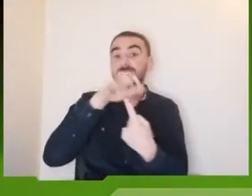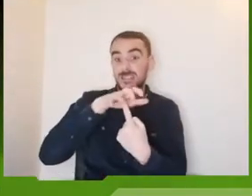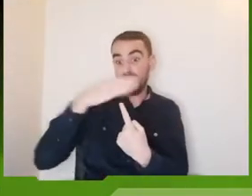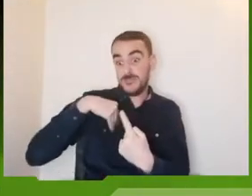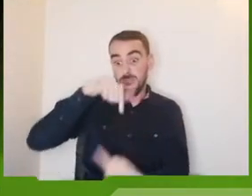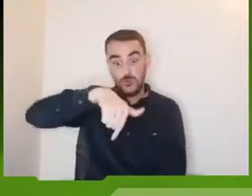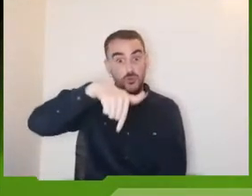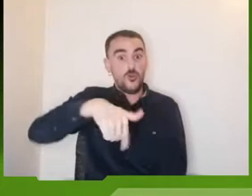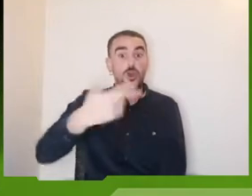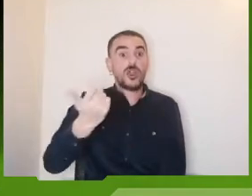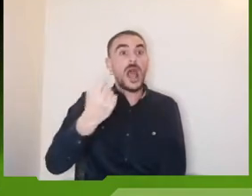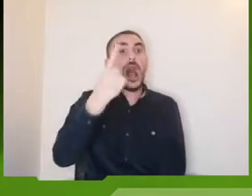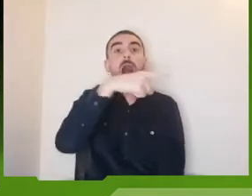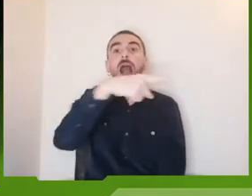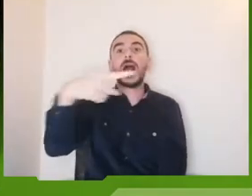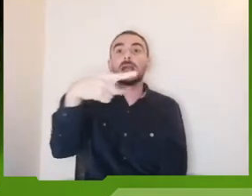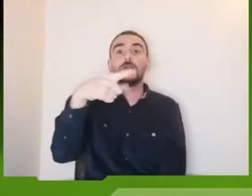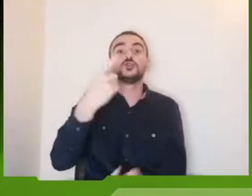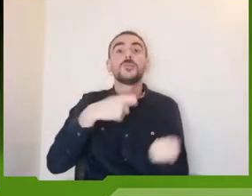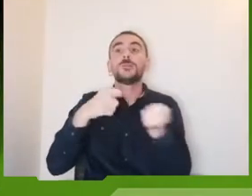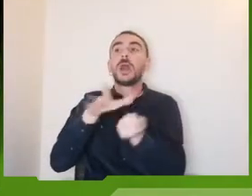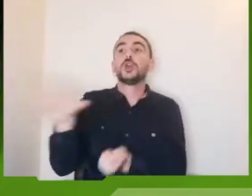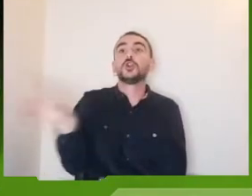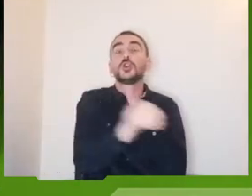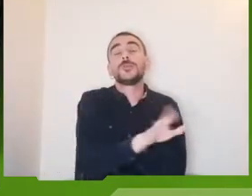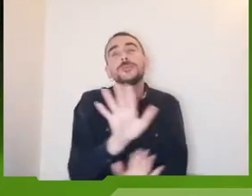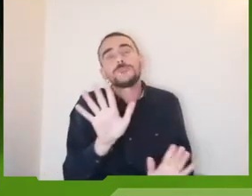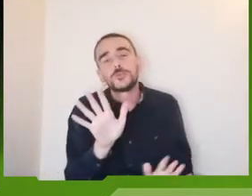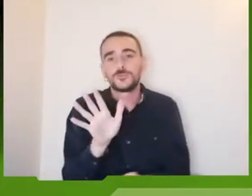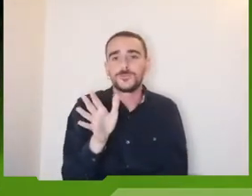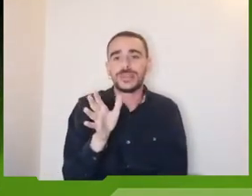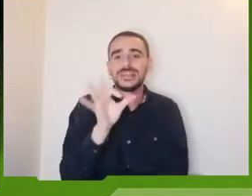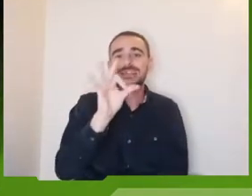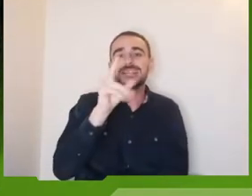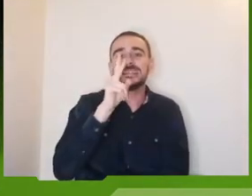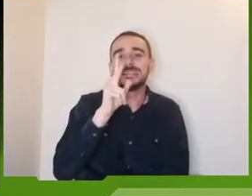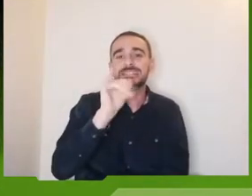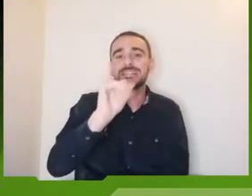y shiitake, no sé, yo sí que aquí en el Prat